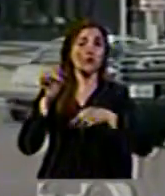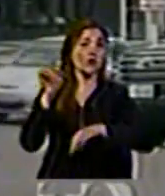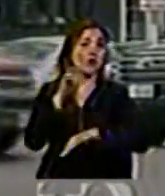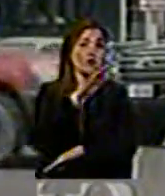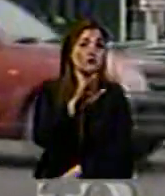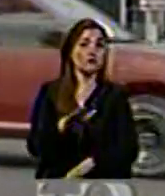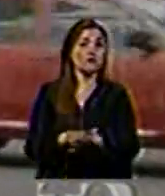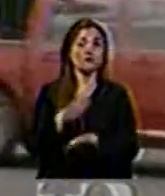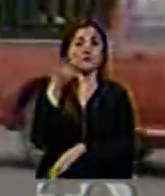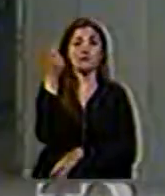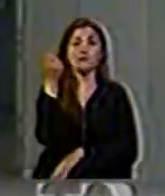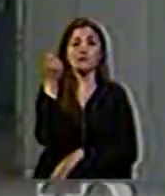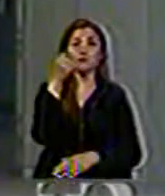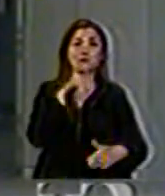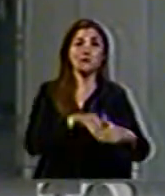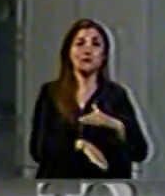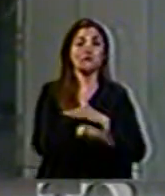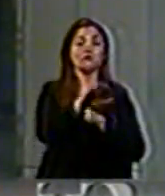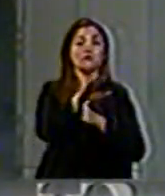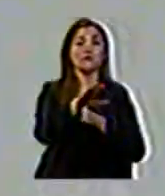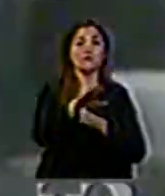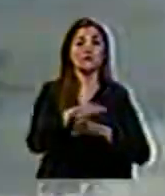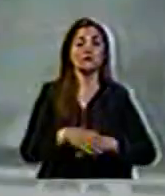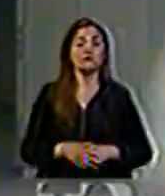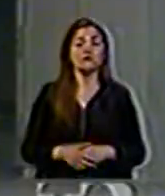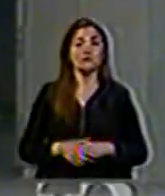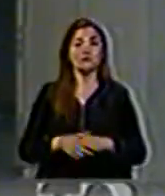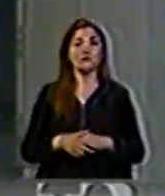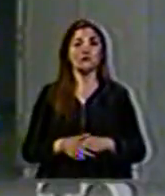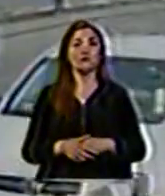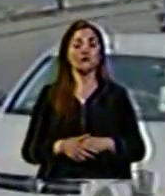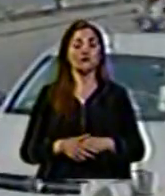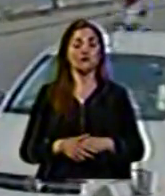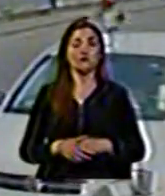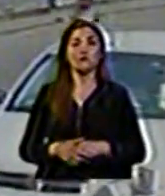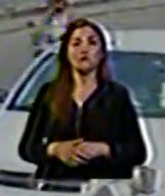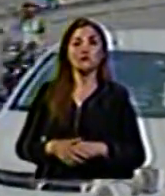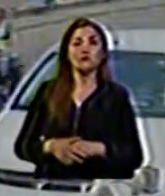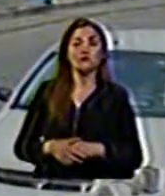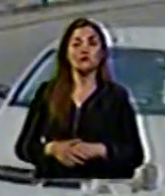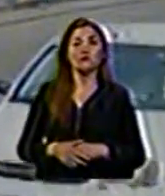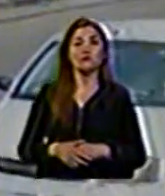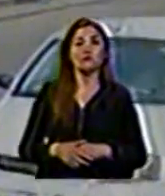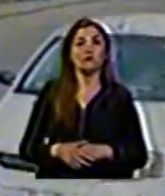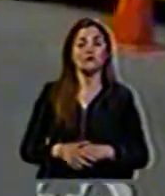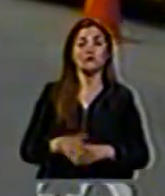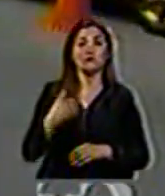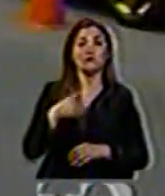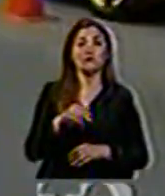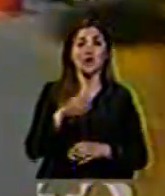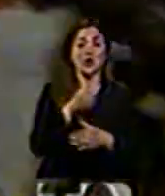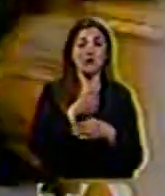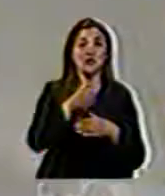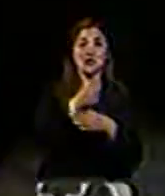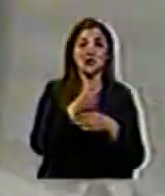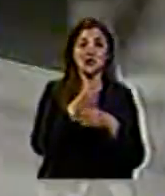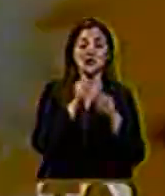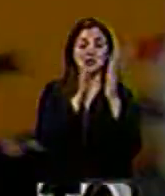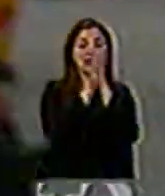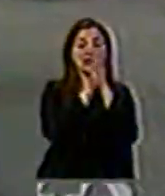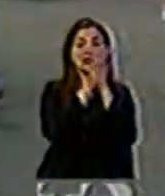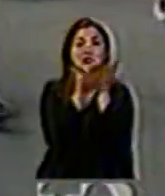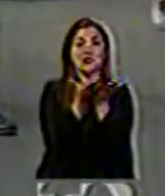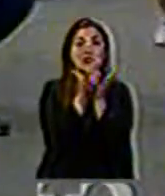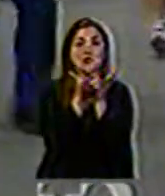sobre dinero que nunca entró, al menos no formalmente. Cybers, librerías, cafeterías y hasta una estación